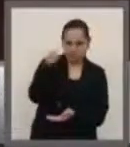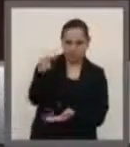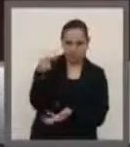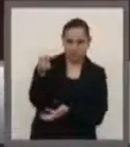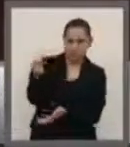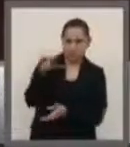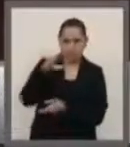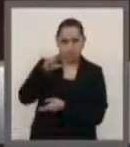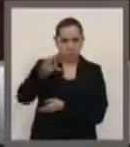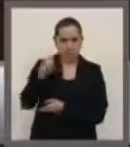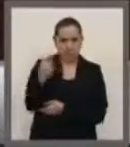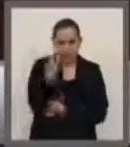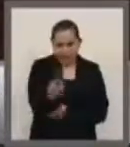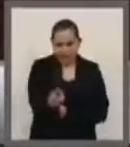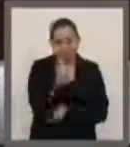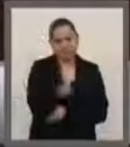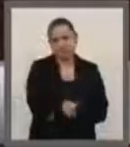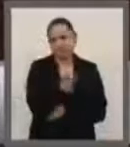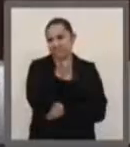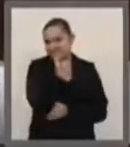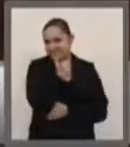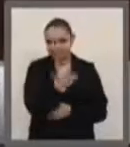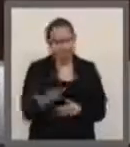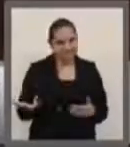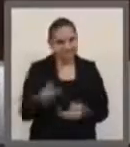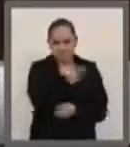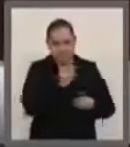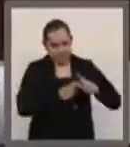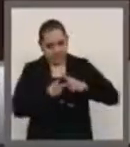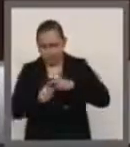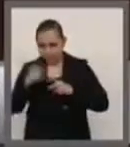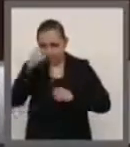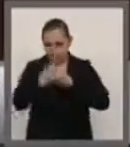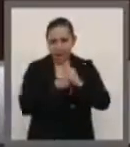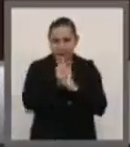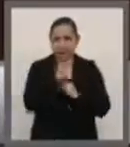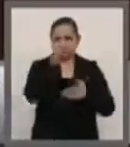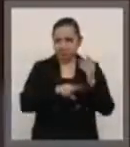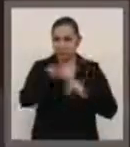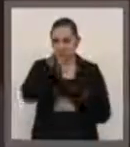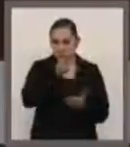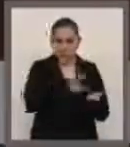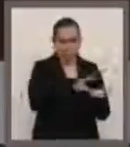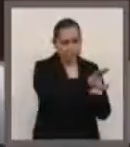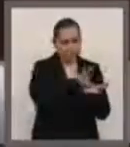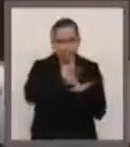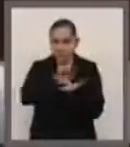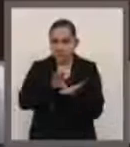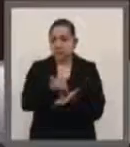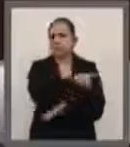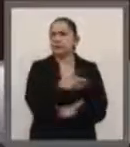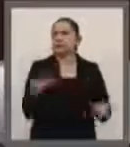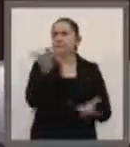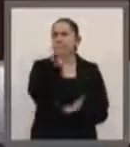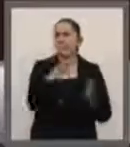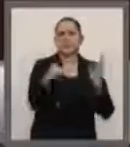es posible que para el proyecto de presupuesto para 2018 se proponga un aumento de 10 mil millones